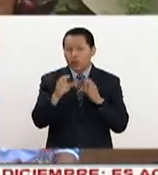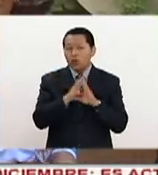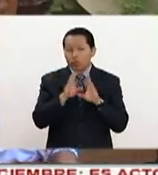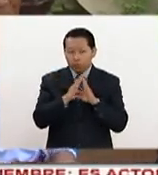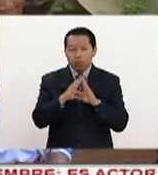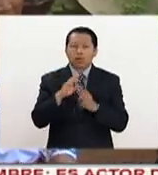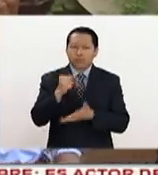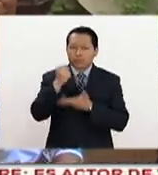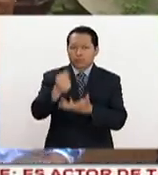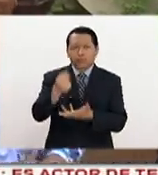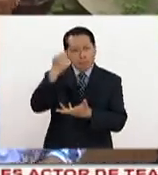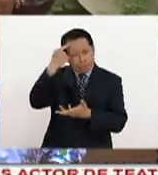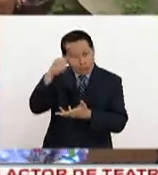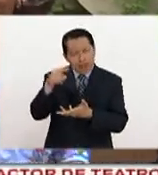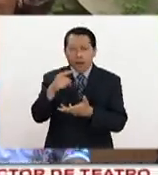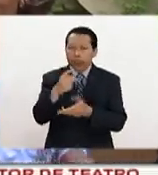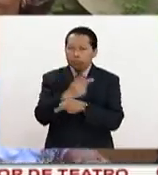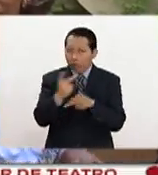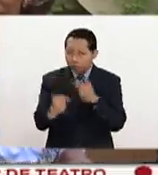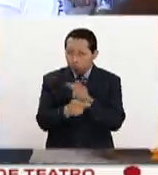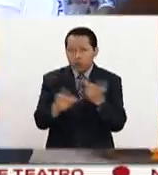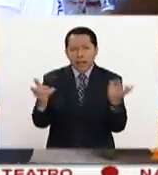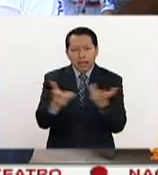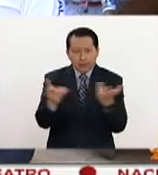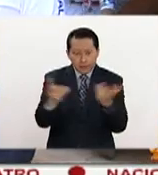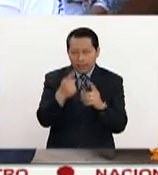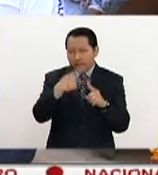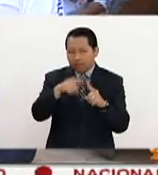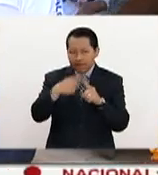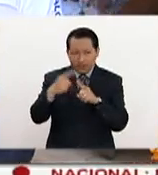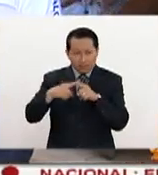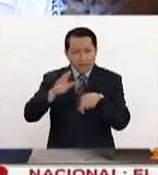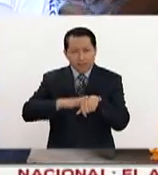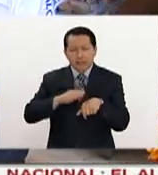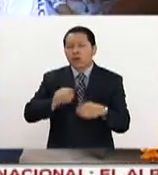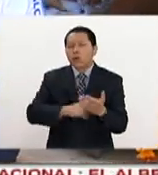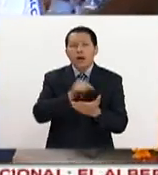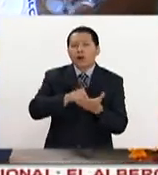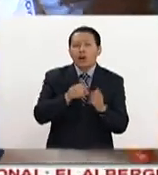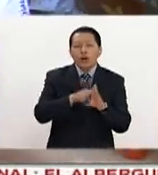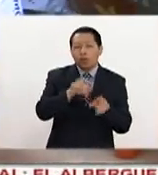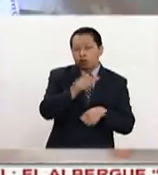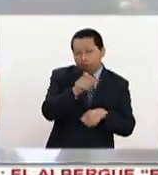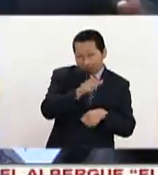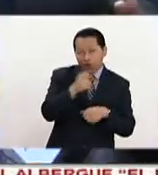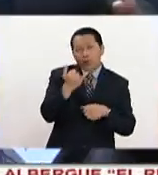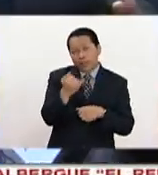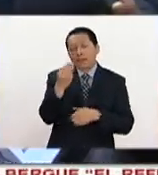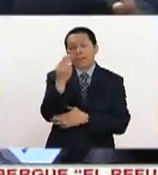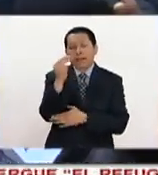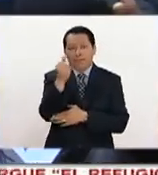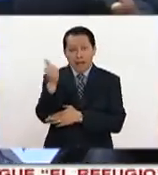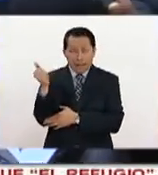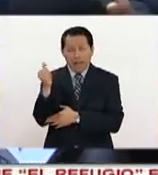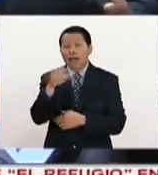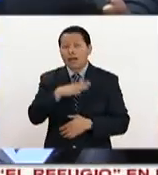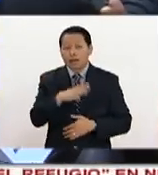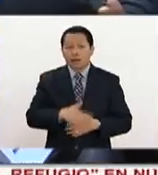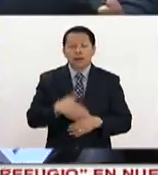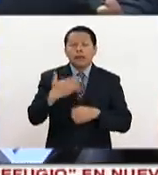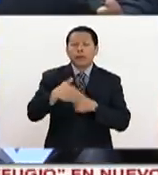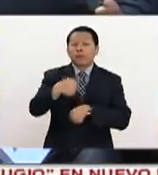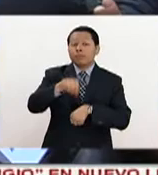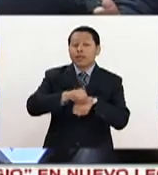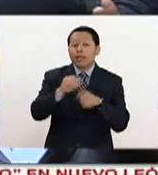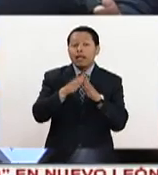que se le da tanto a la producción como a la distribución de los productos que se generan en zonas como Xochimilco y Milpa Alta. La próxima semana presentaré el